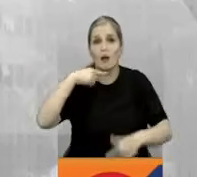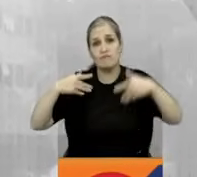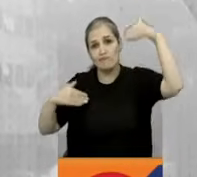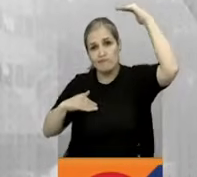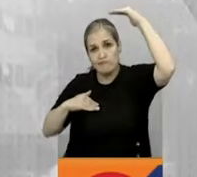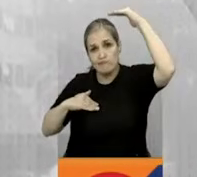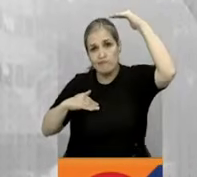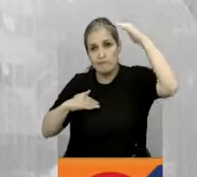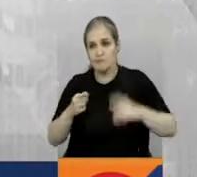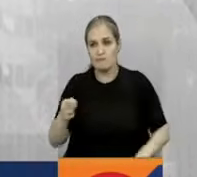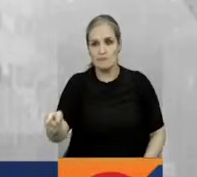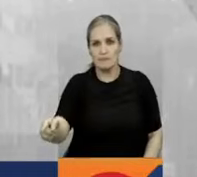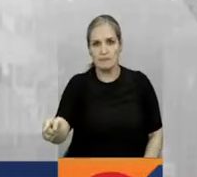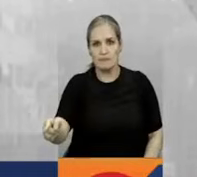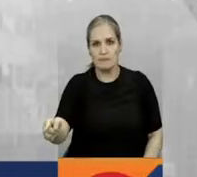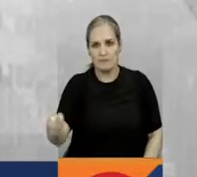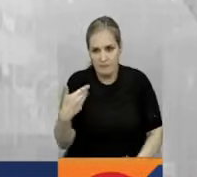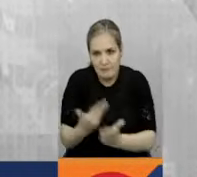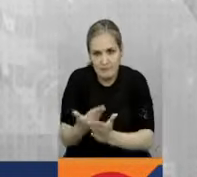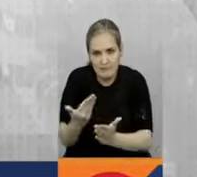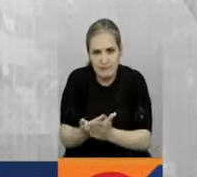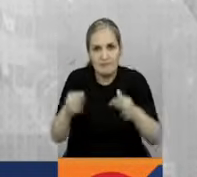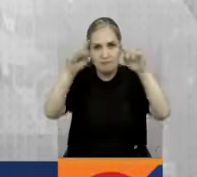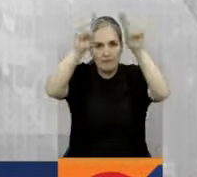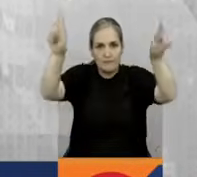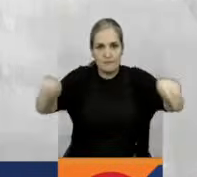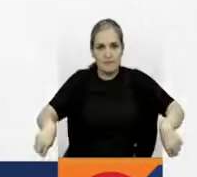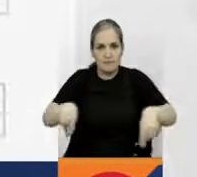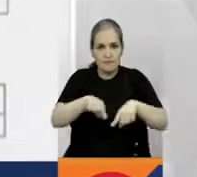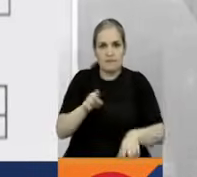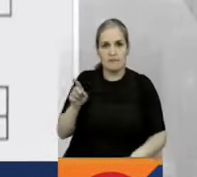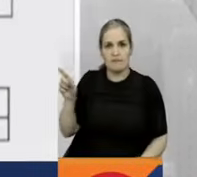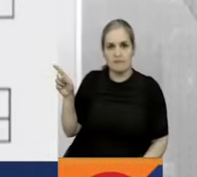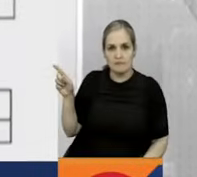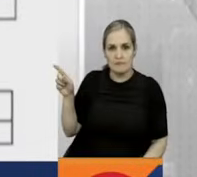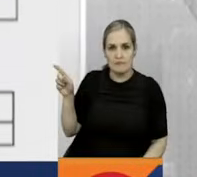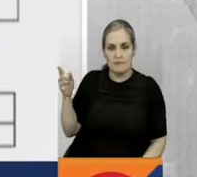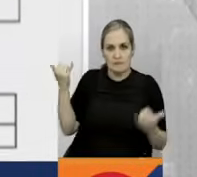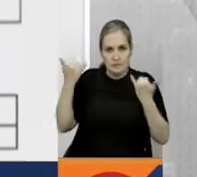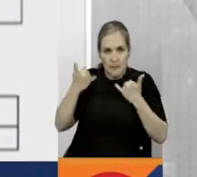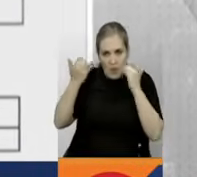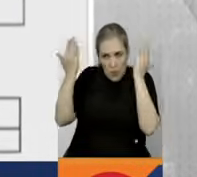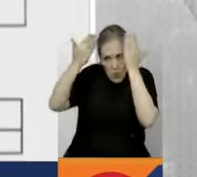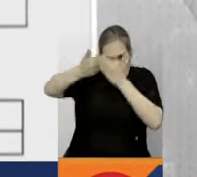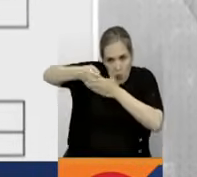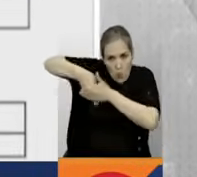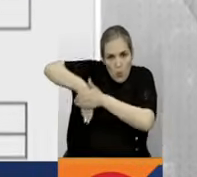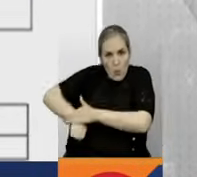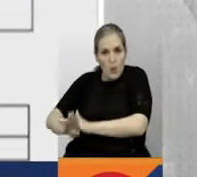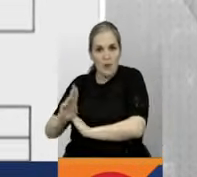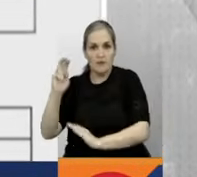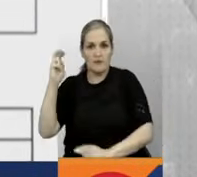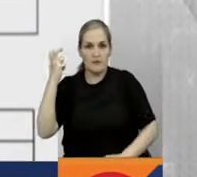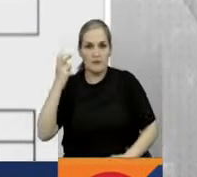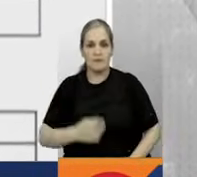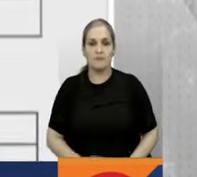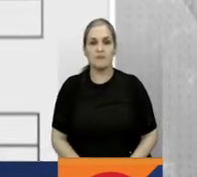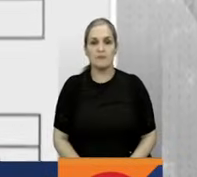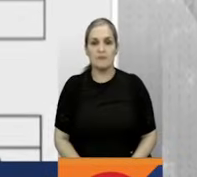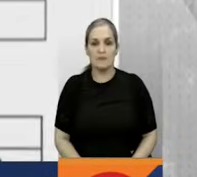Cordillera, como consta en este documento que permanecía oculto en la Fiscalía.